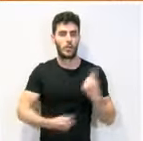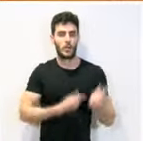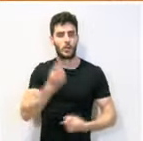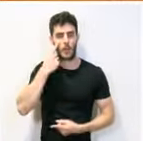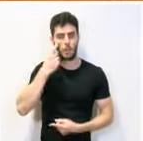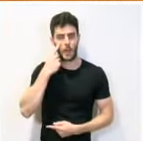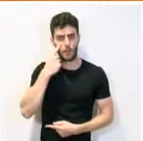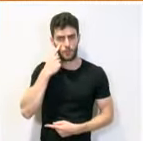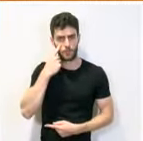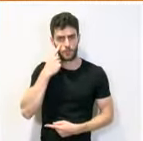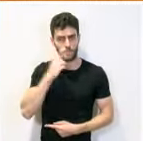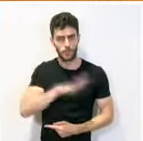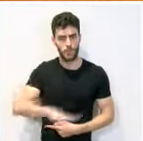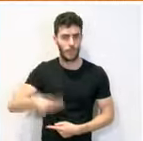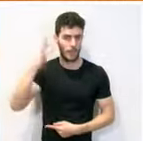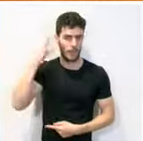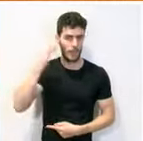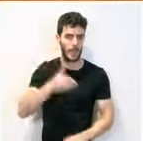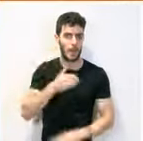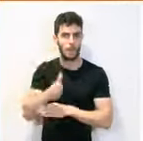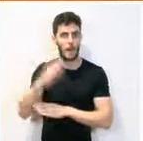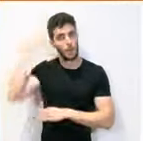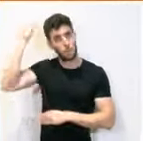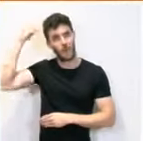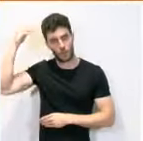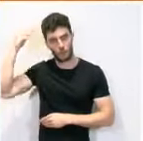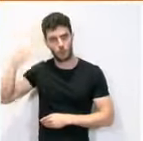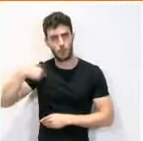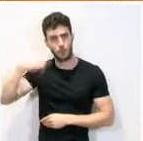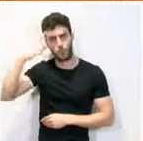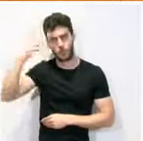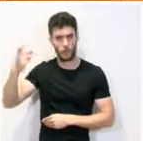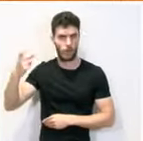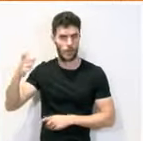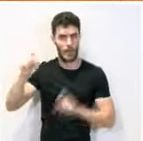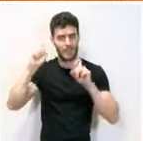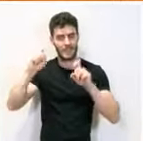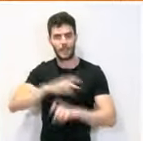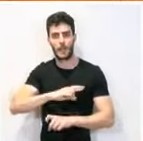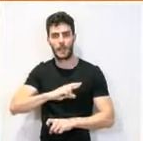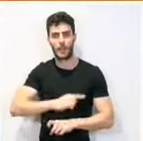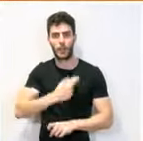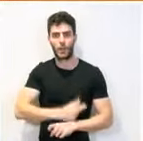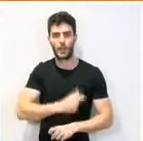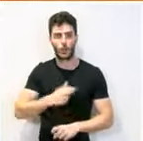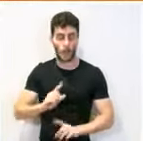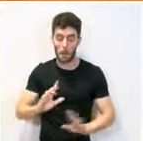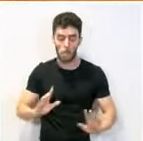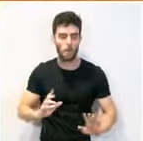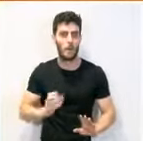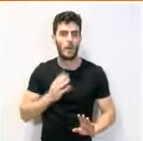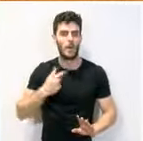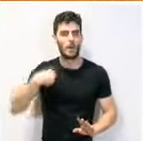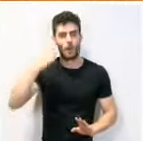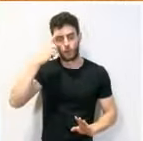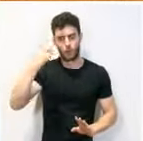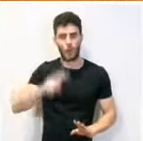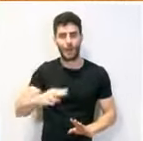vemos a niñas que acuden con pañuelo, que entiendo que no se les impartirá la religión católica, pero creo que no